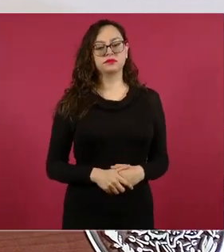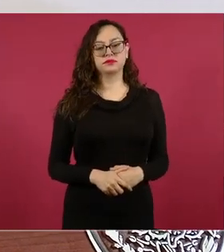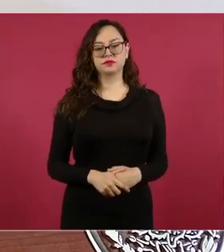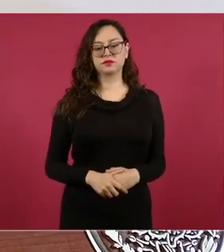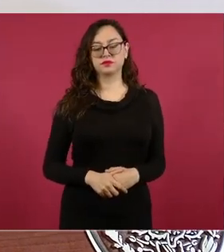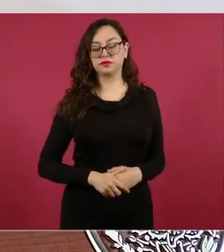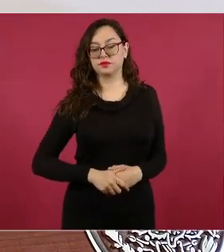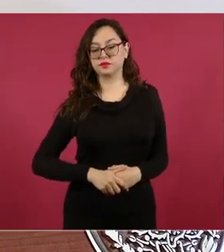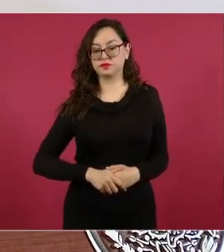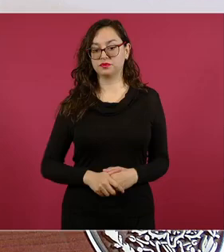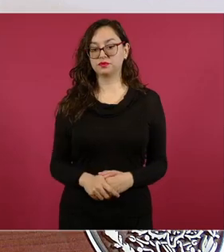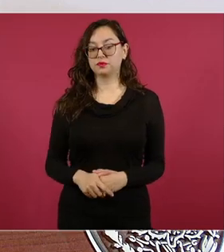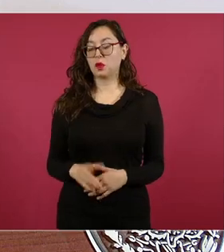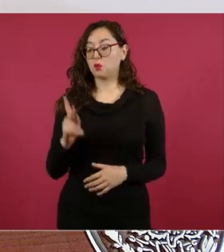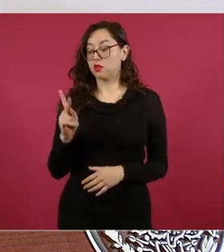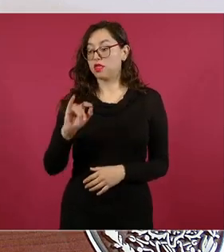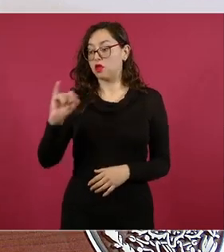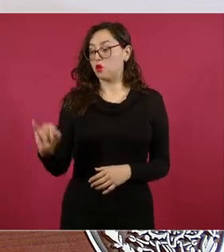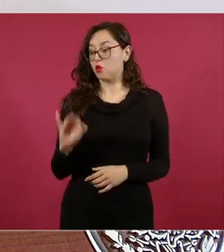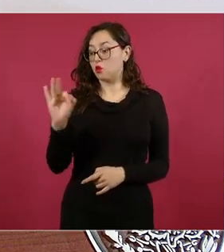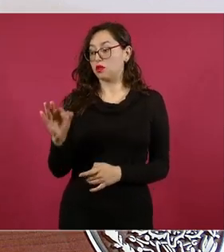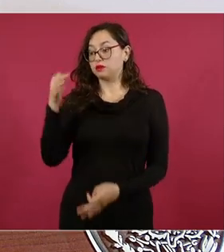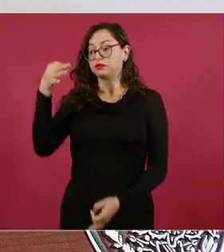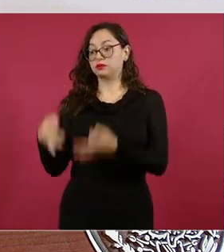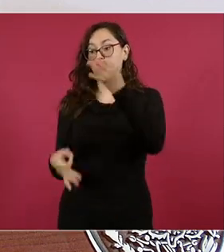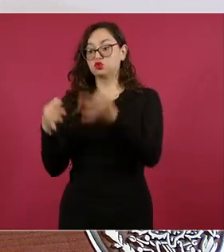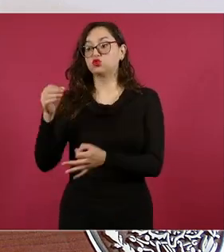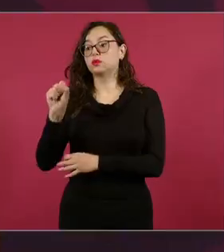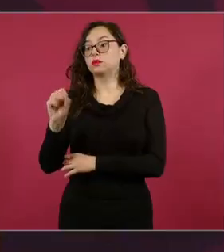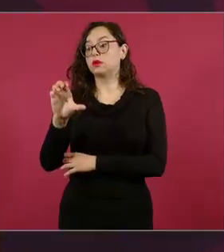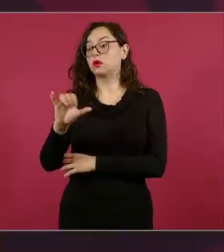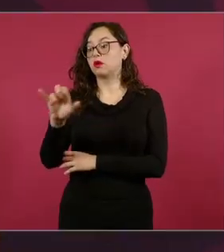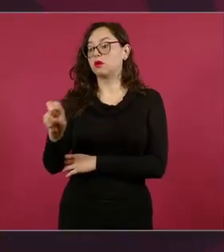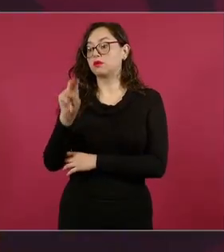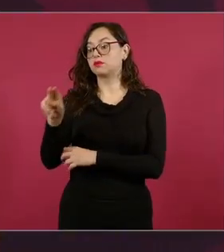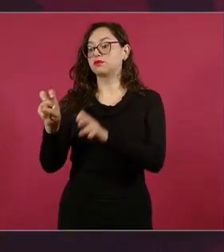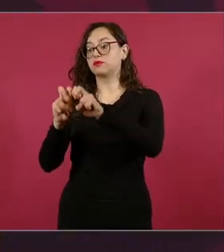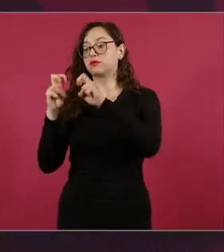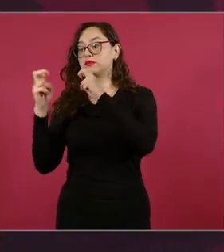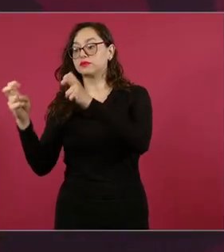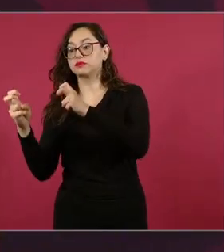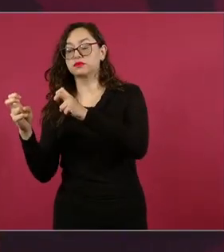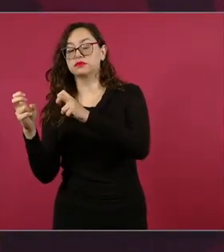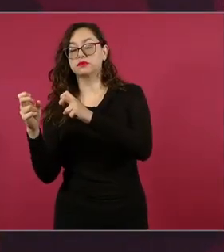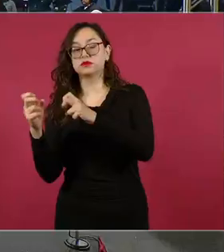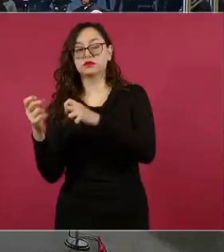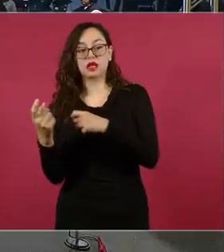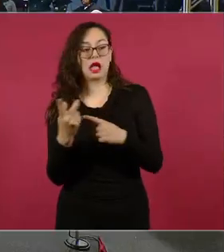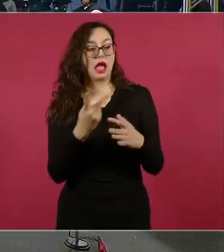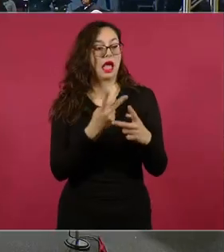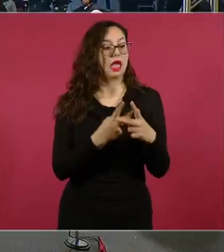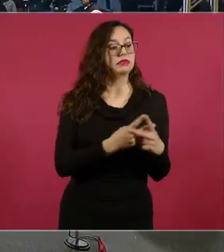¿El Poder Judicial, la Suprema Corte de Justicia o Televisa?